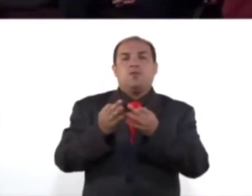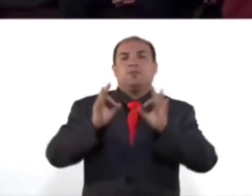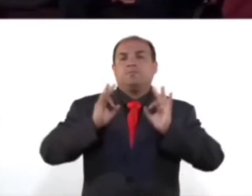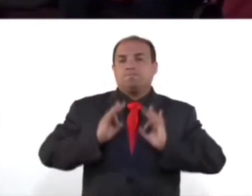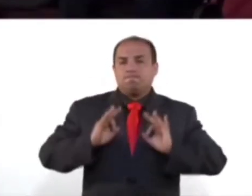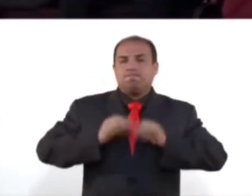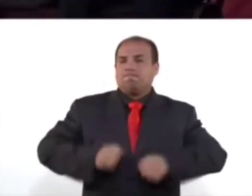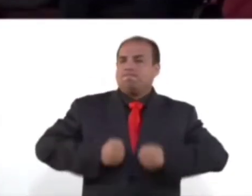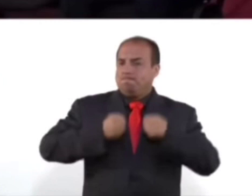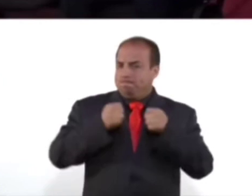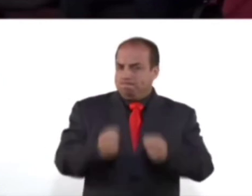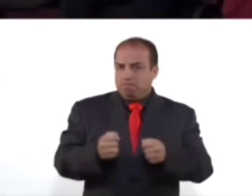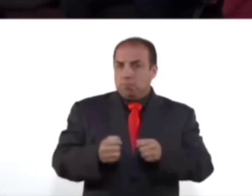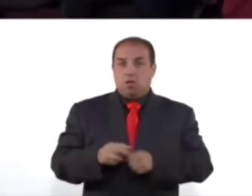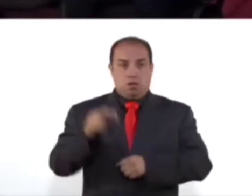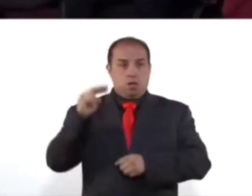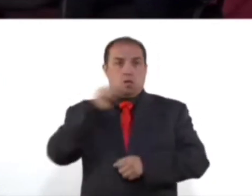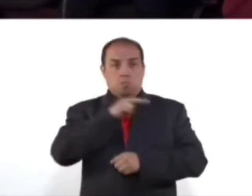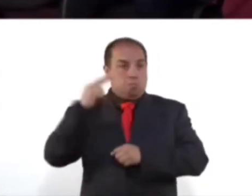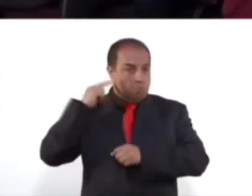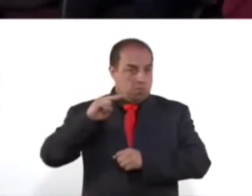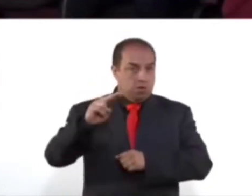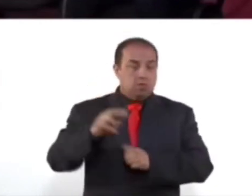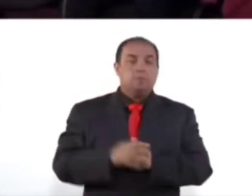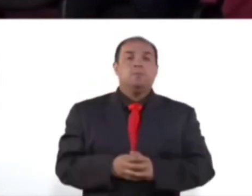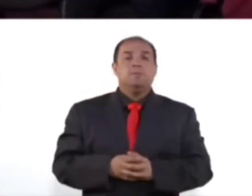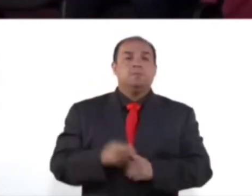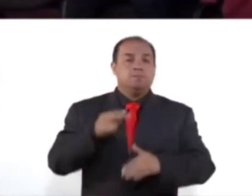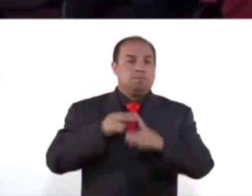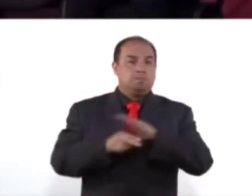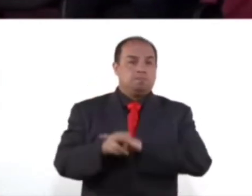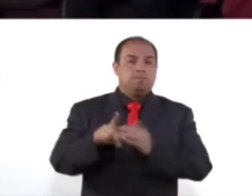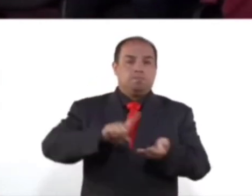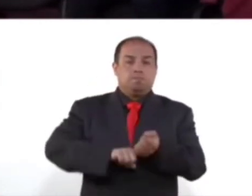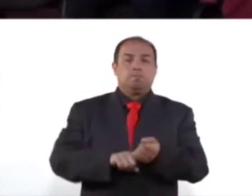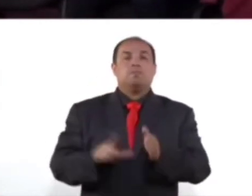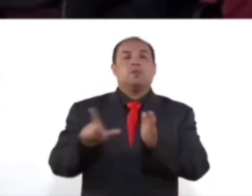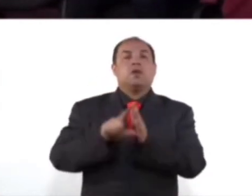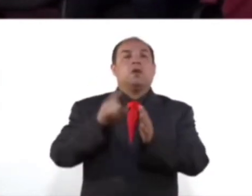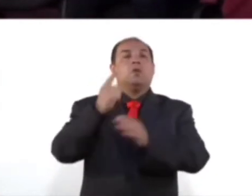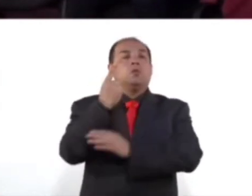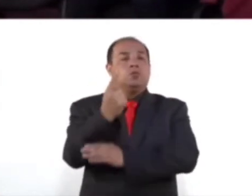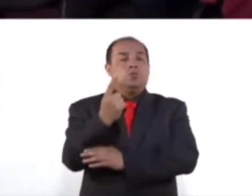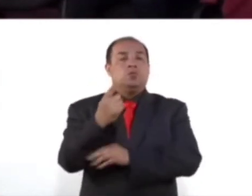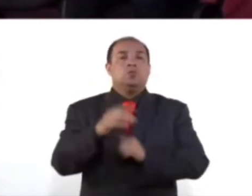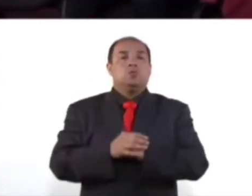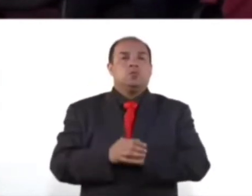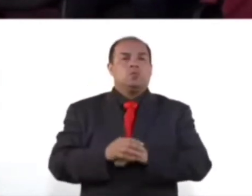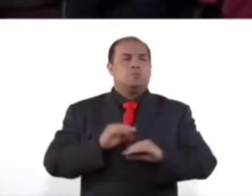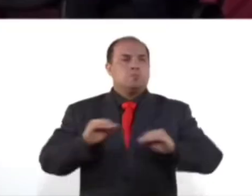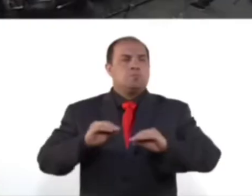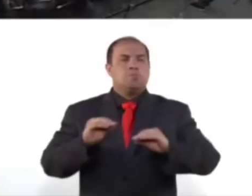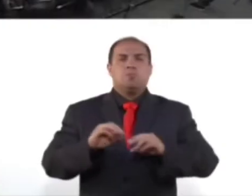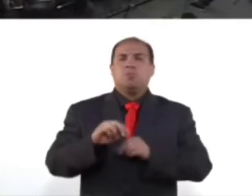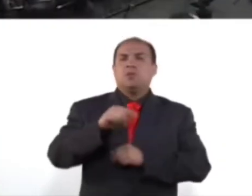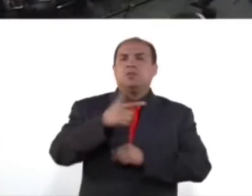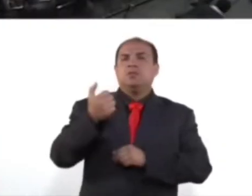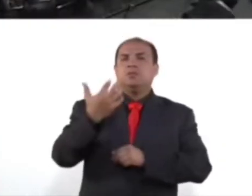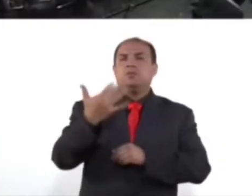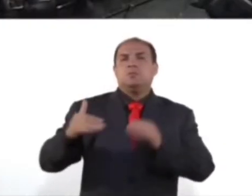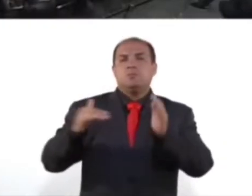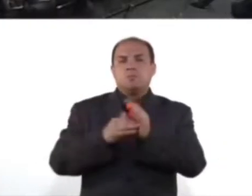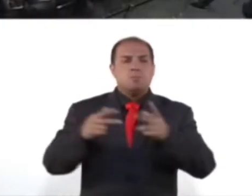corto tiempo. La línea 1, si normalmente mueve hasta 750 mil